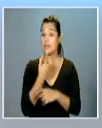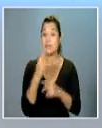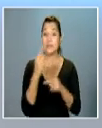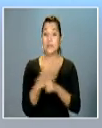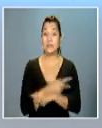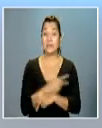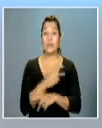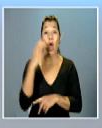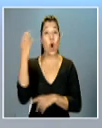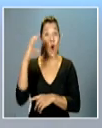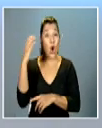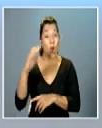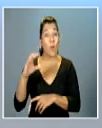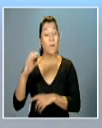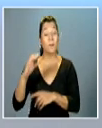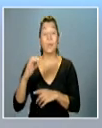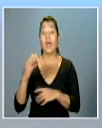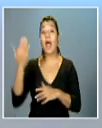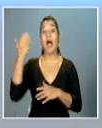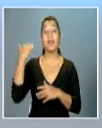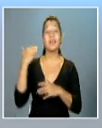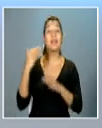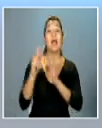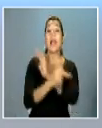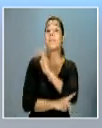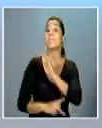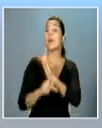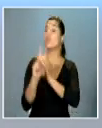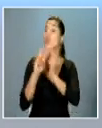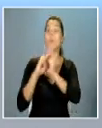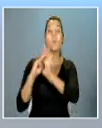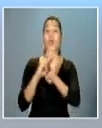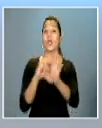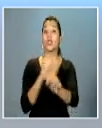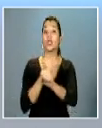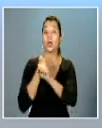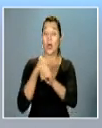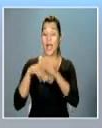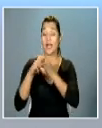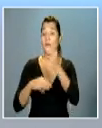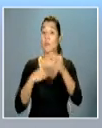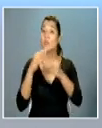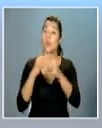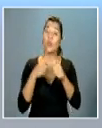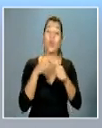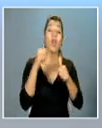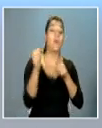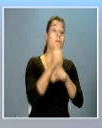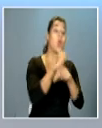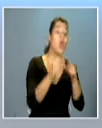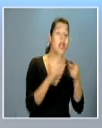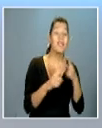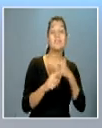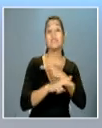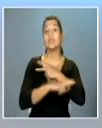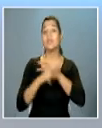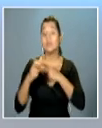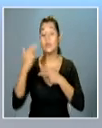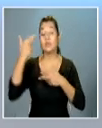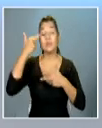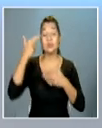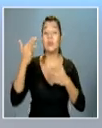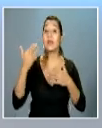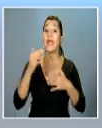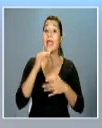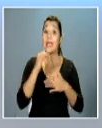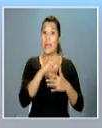Latina que Colombia era el país antimodelo de seguridad prácticamente en todo el mundo. Era el modelo de violencia, asesinatos, secuestros, etc. Y eso lo cambió